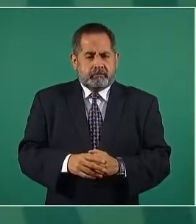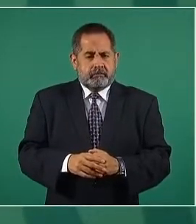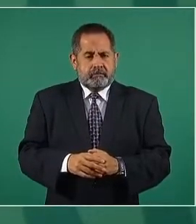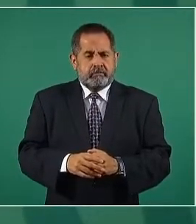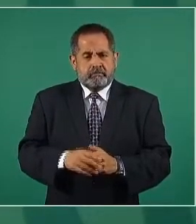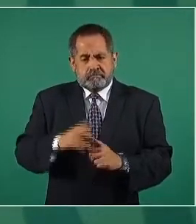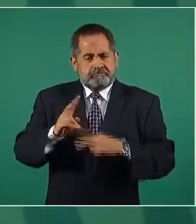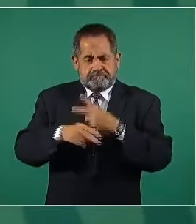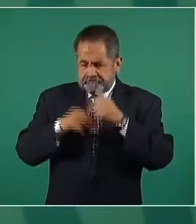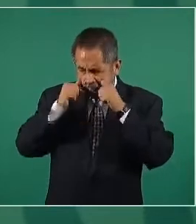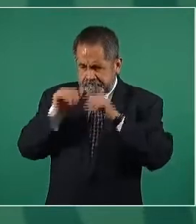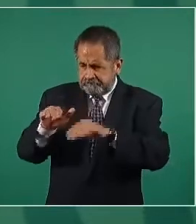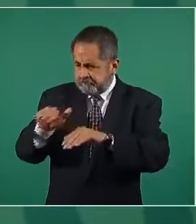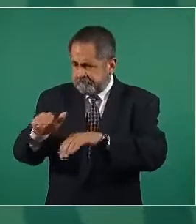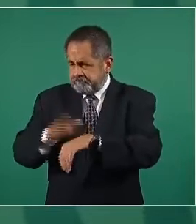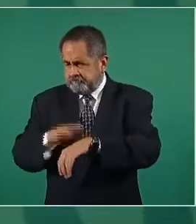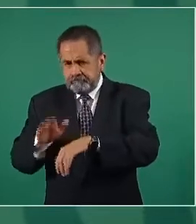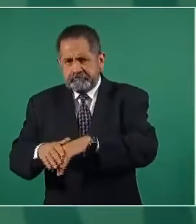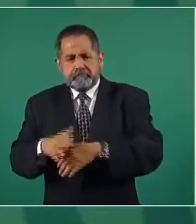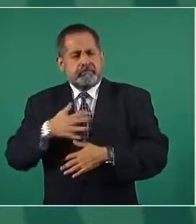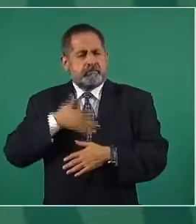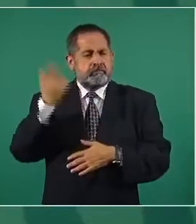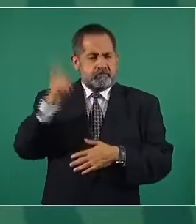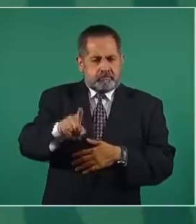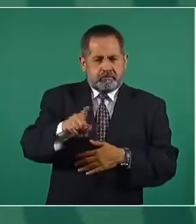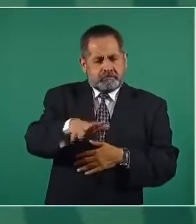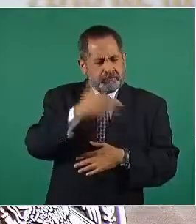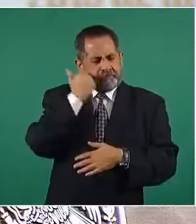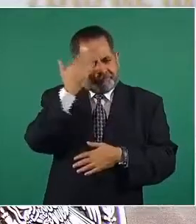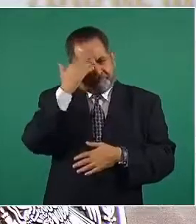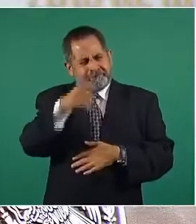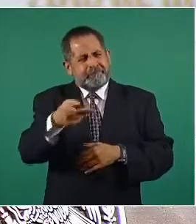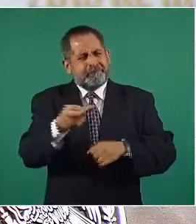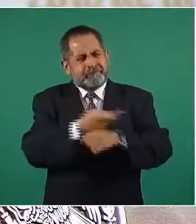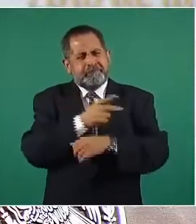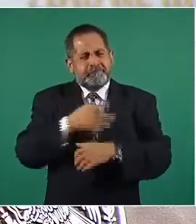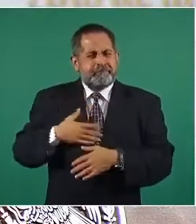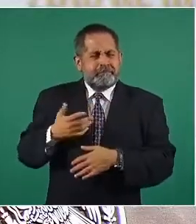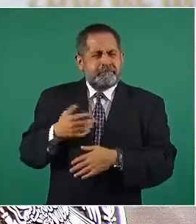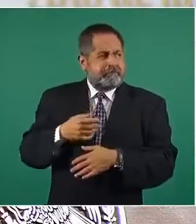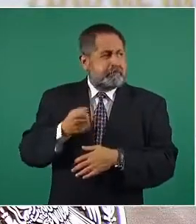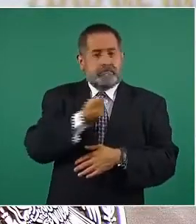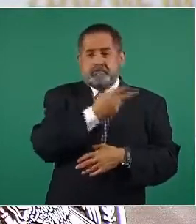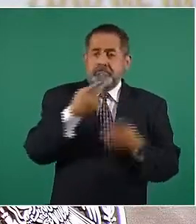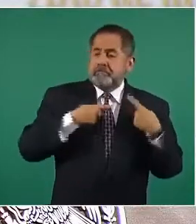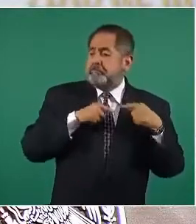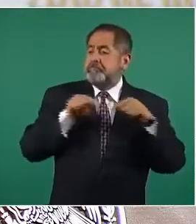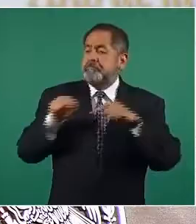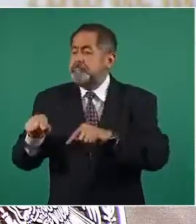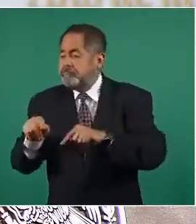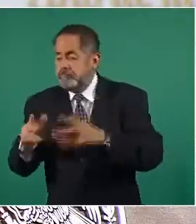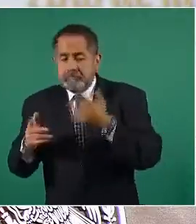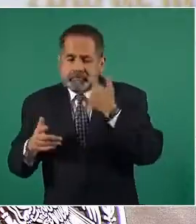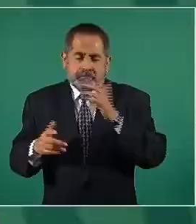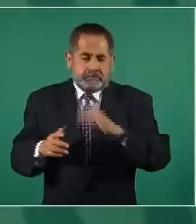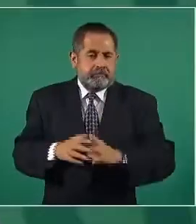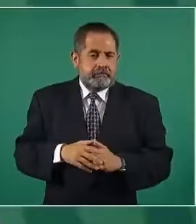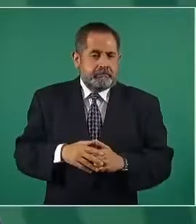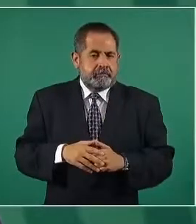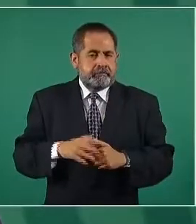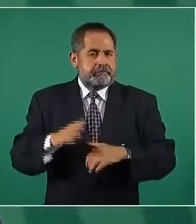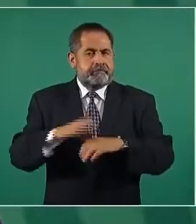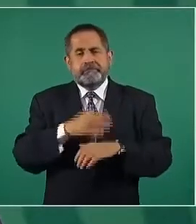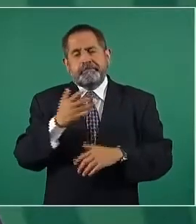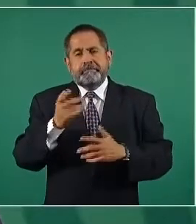ocuparnos de eso. Ya di la instrucción, pero quiero saber qué tanto, porque luego empiezan,